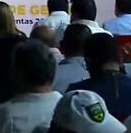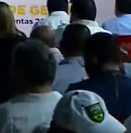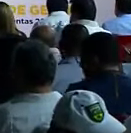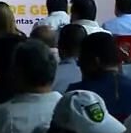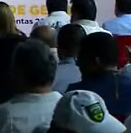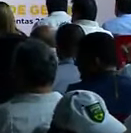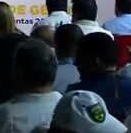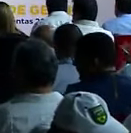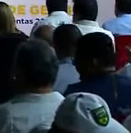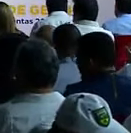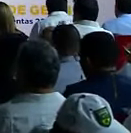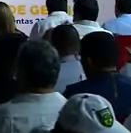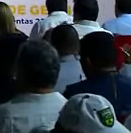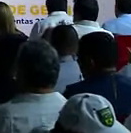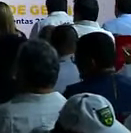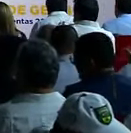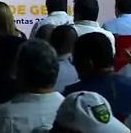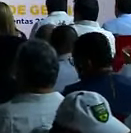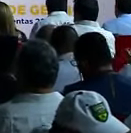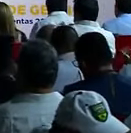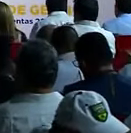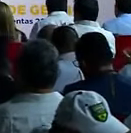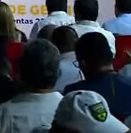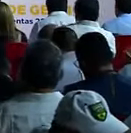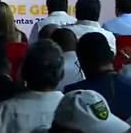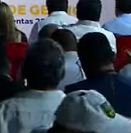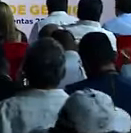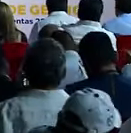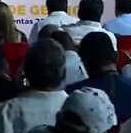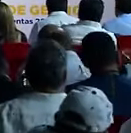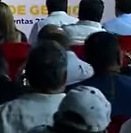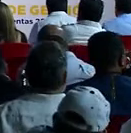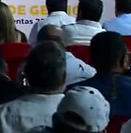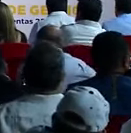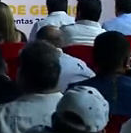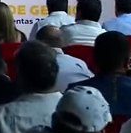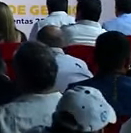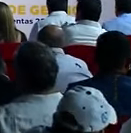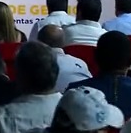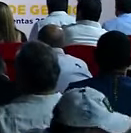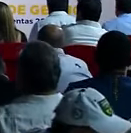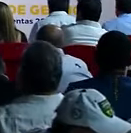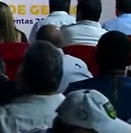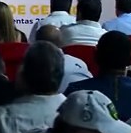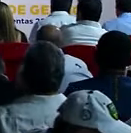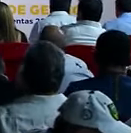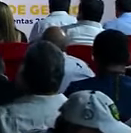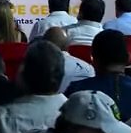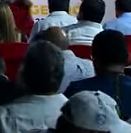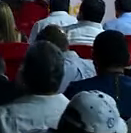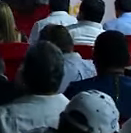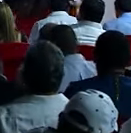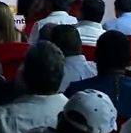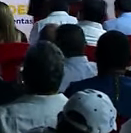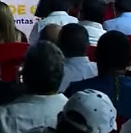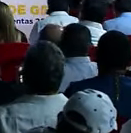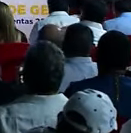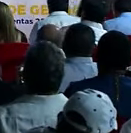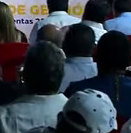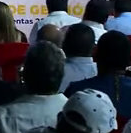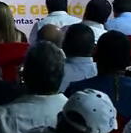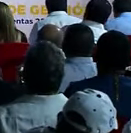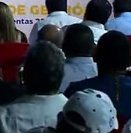Ese fuerte aplauso para esta Corporación de Danzas, Los Hijos del Cují. Vamos a hablar un poco